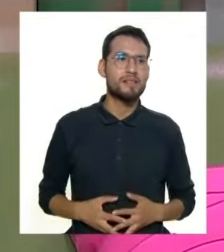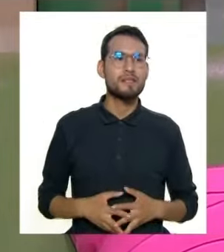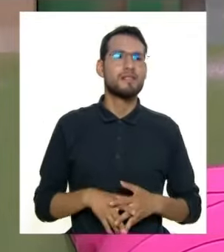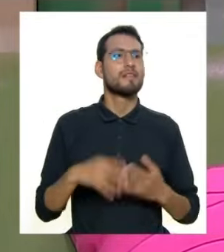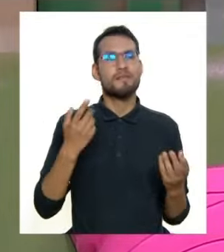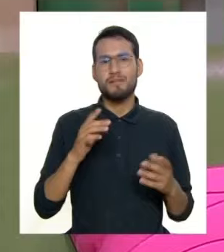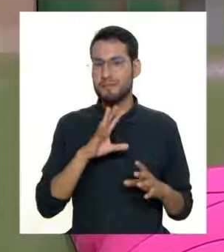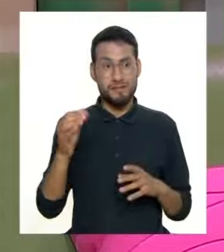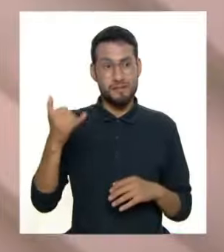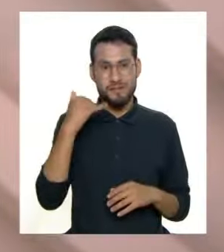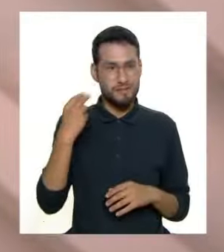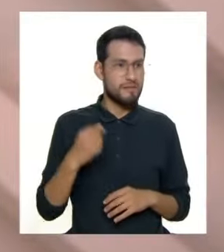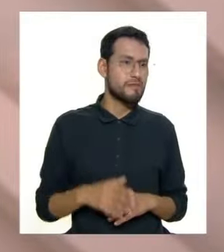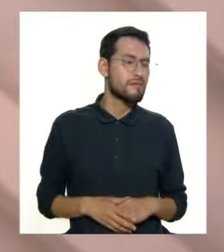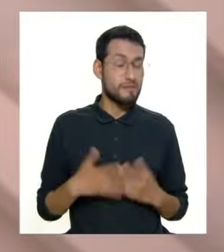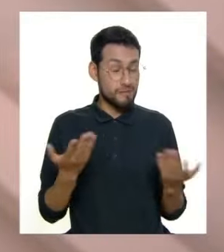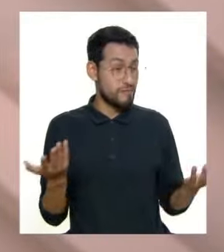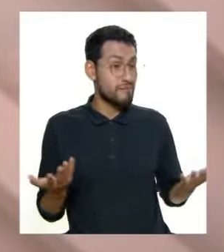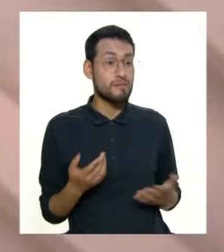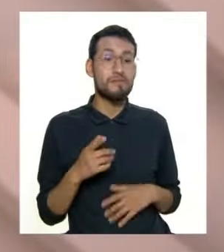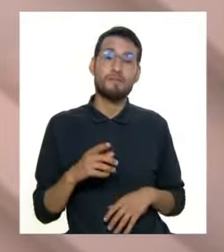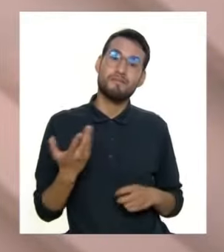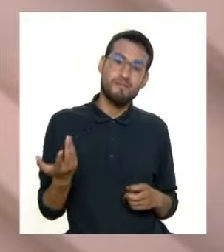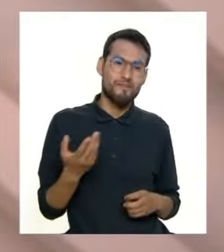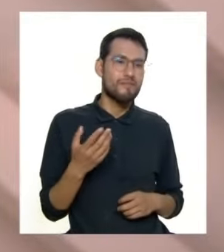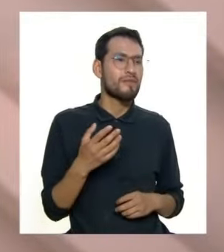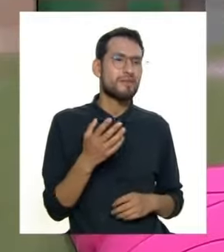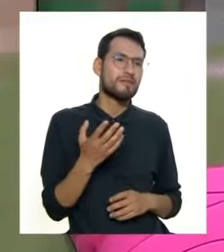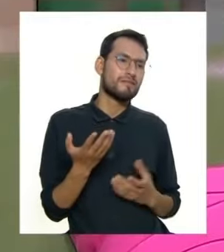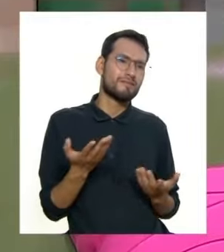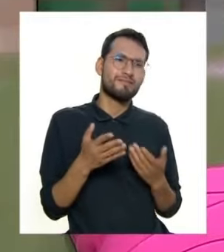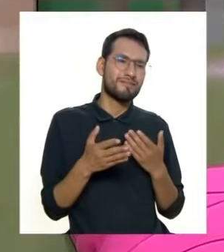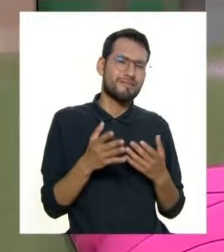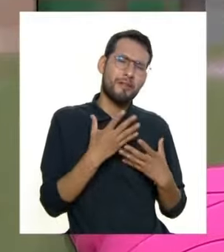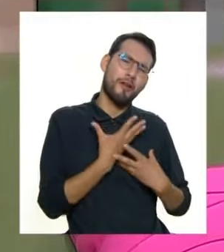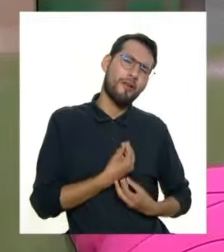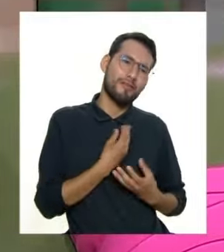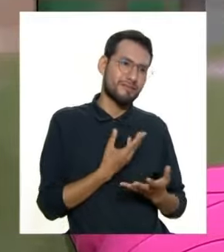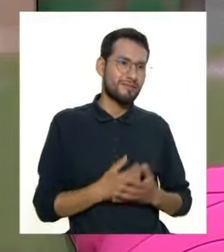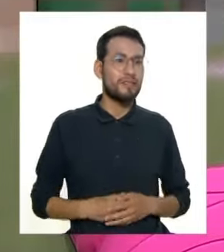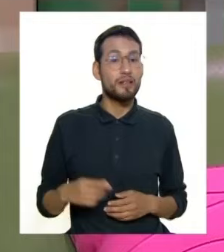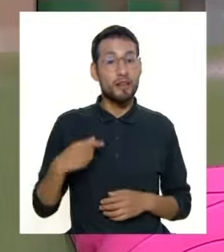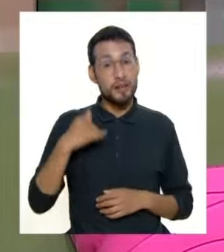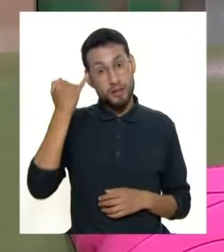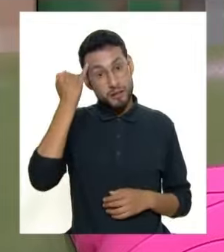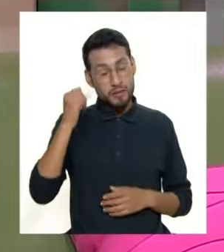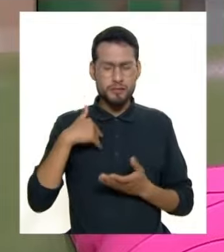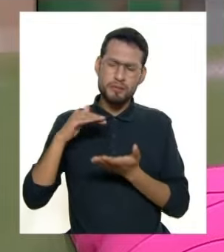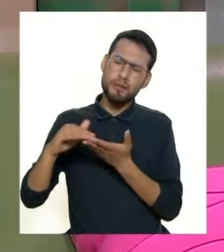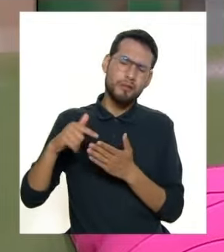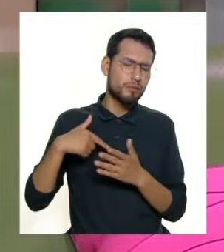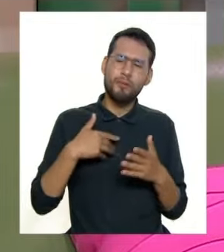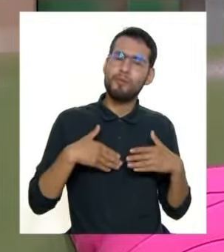no, pero ese villano es chévere. Por Dios, un poquito más, ¿no? Sí, sí. No sean tan sensibles. Entonces, tuve que inventarme cosas para decir que no. Y